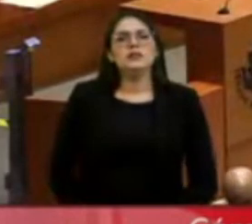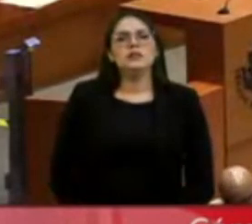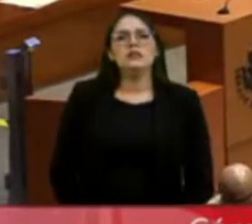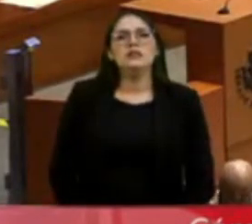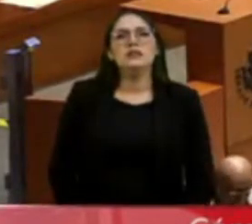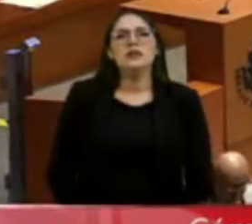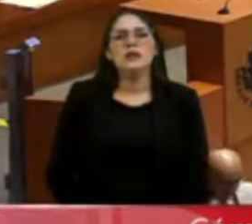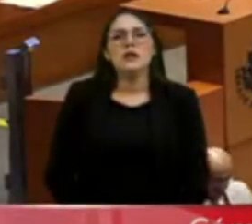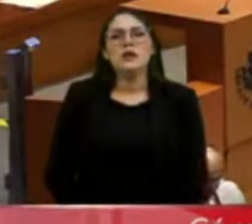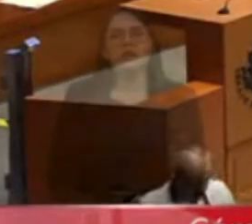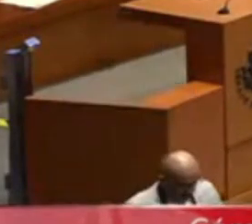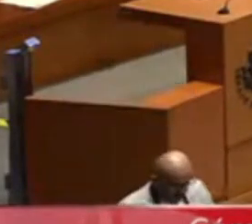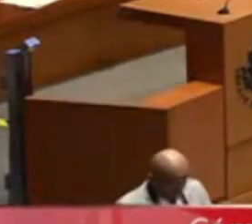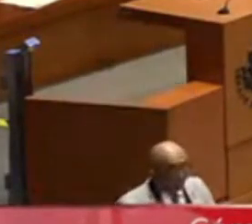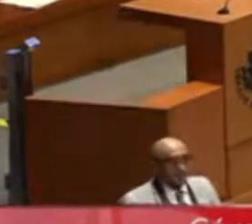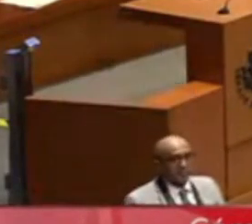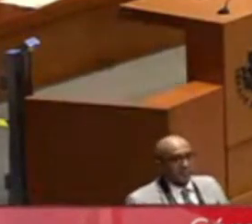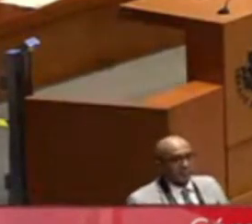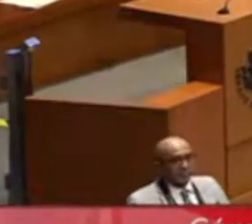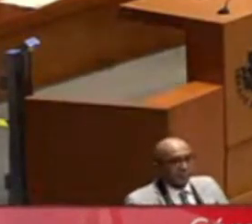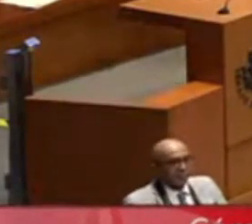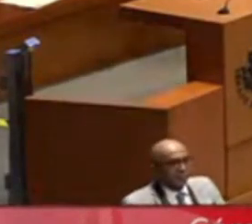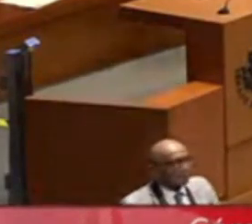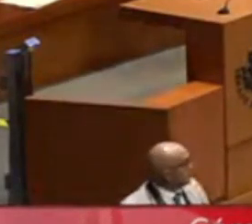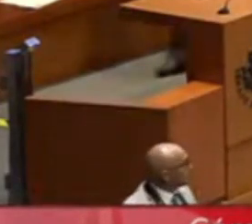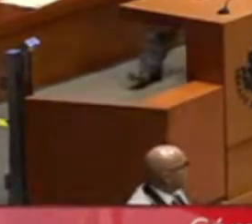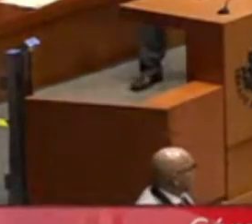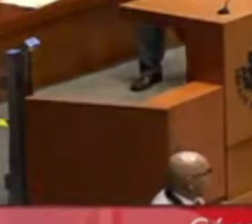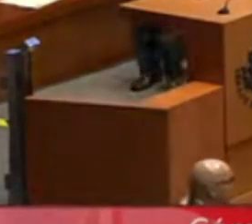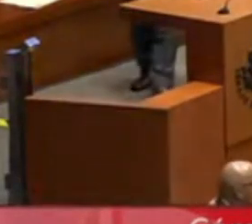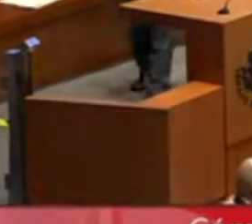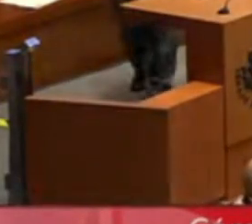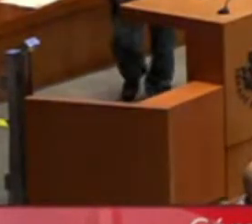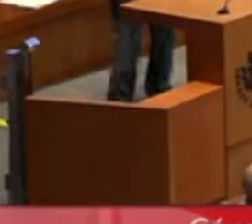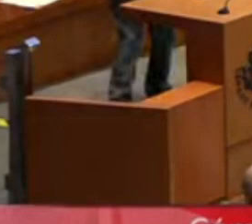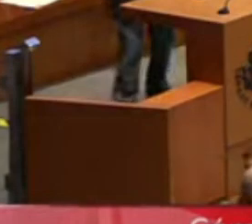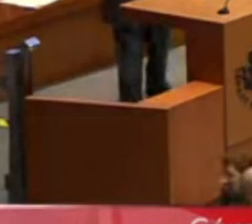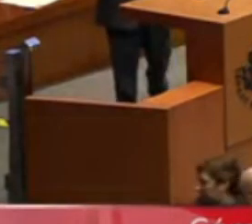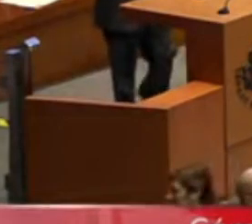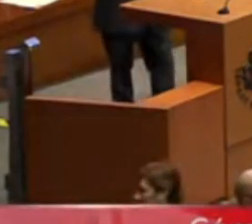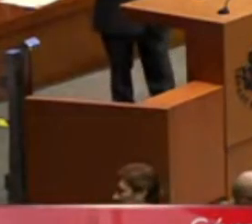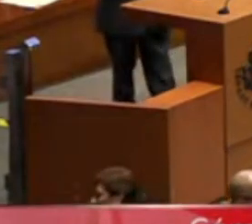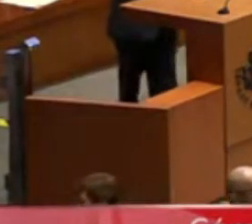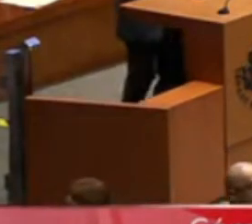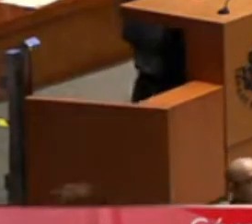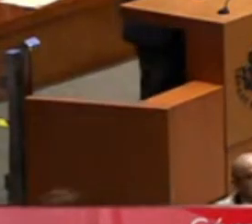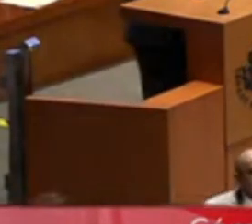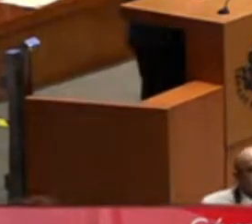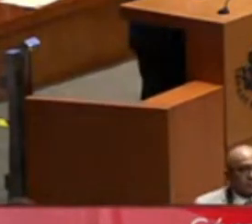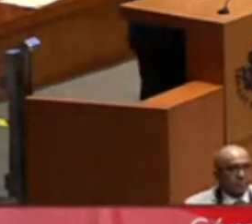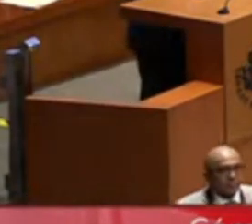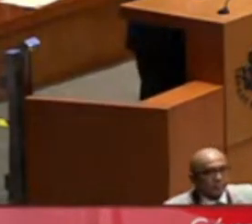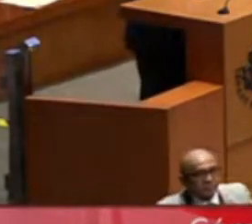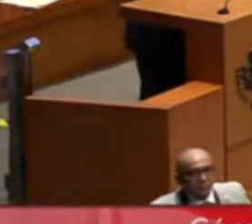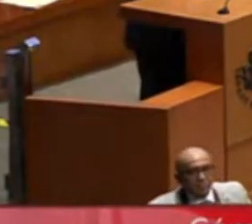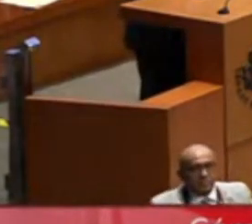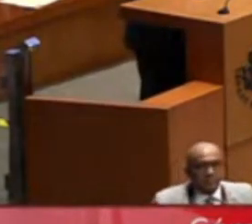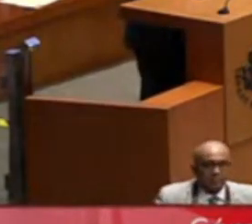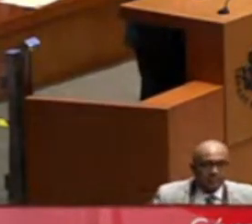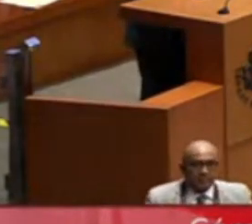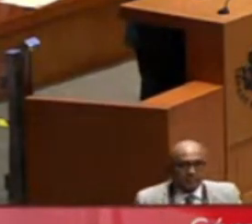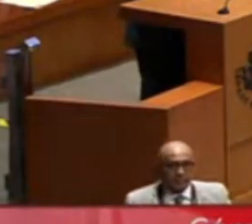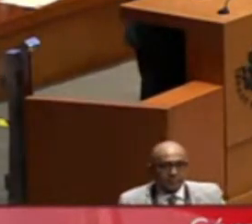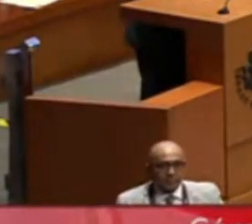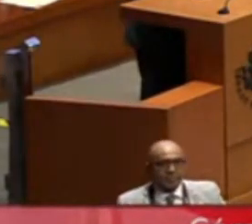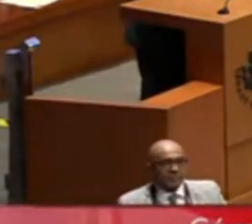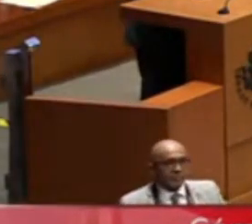Estrictamente 5. Gracias. Muchas gracias, compañero presidente. Compañeras y